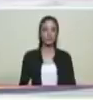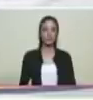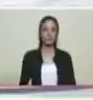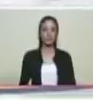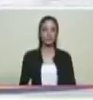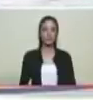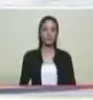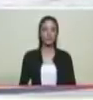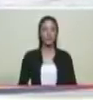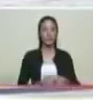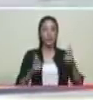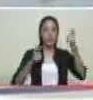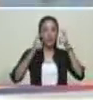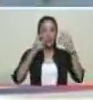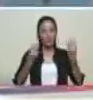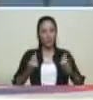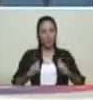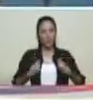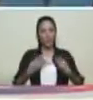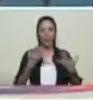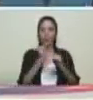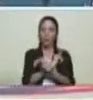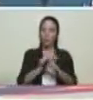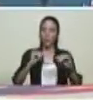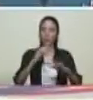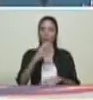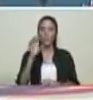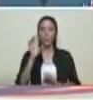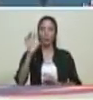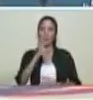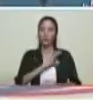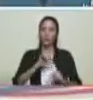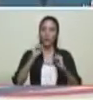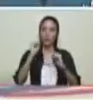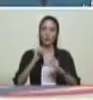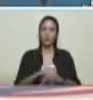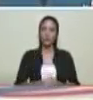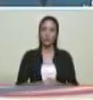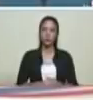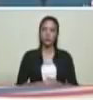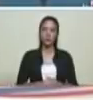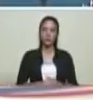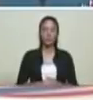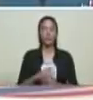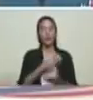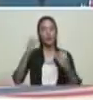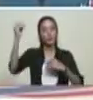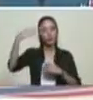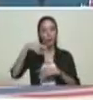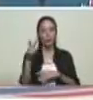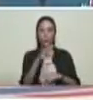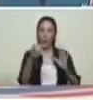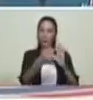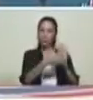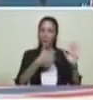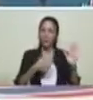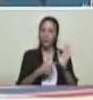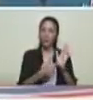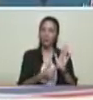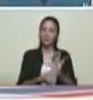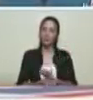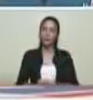chávez vive independencia y patria socialista el sol de venezuela nace en ese equipo